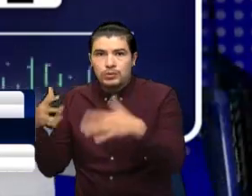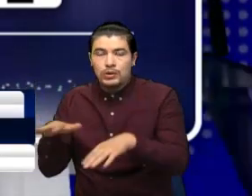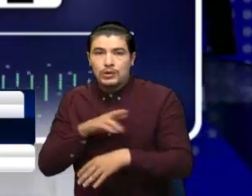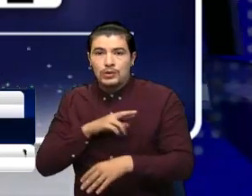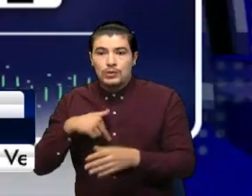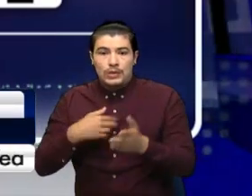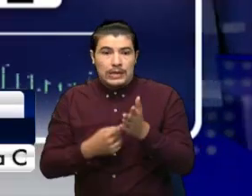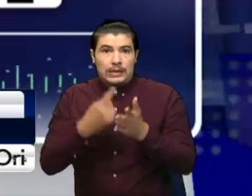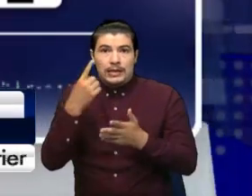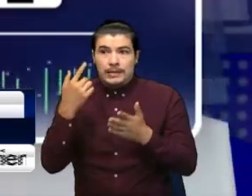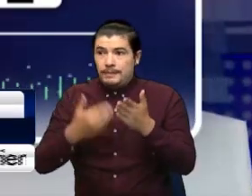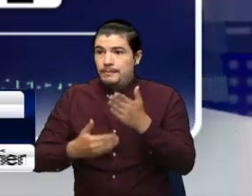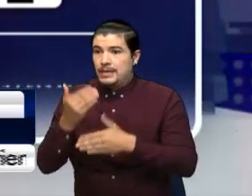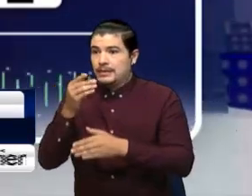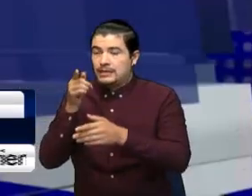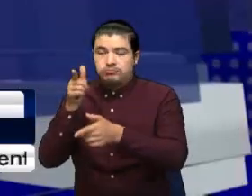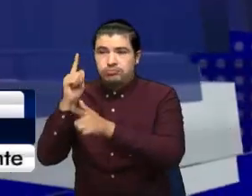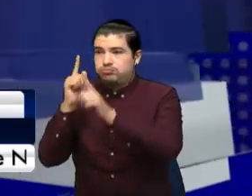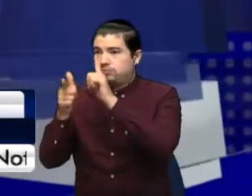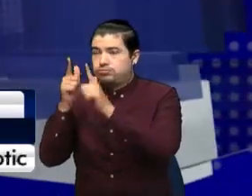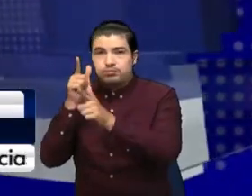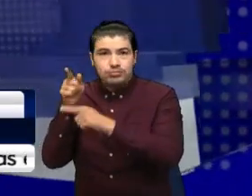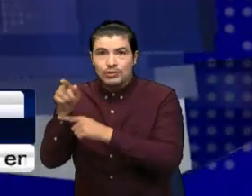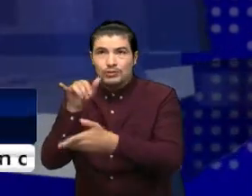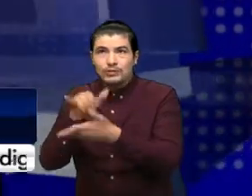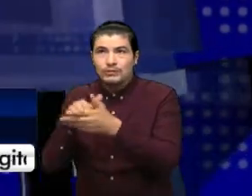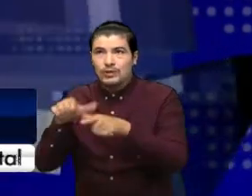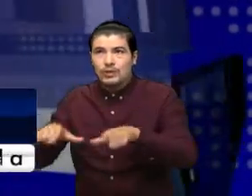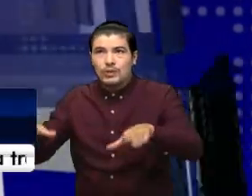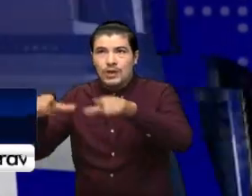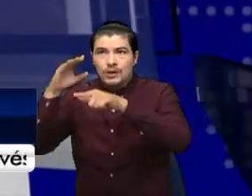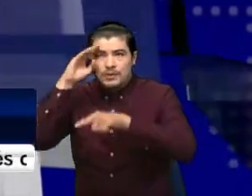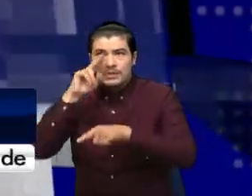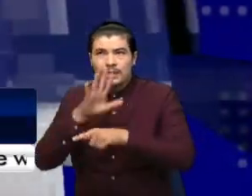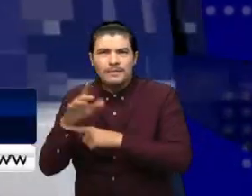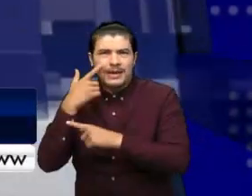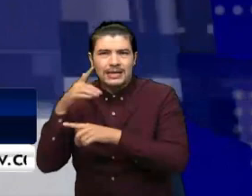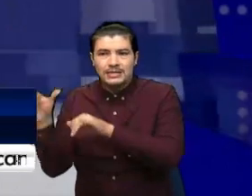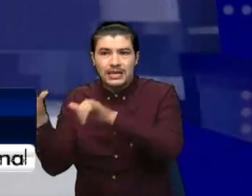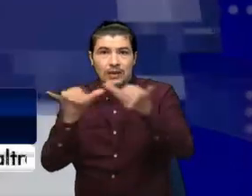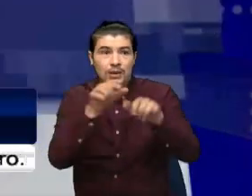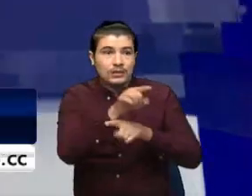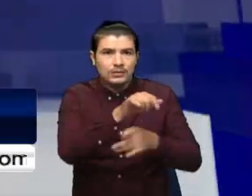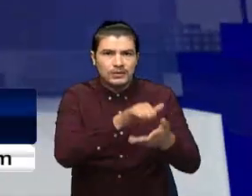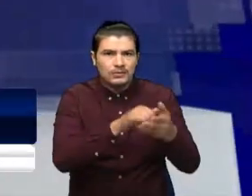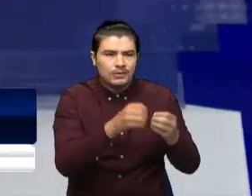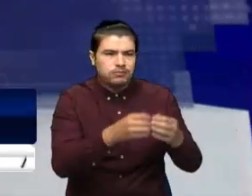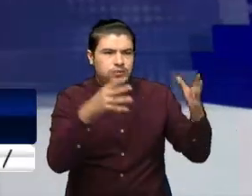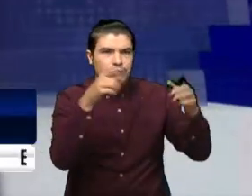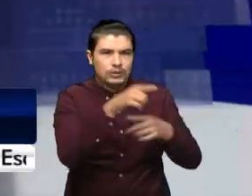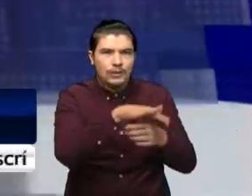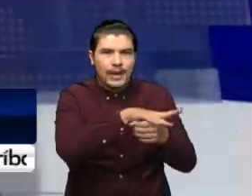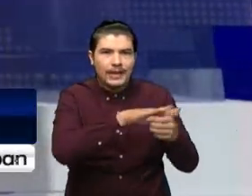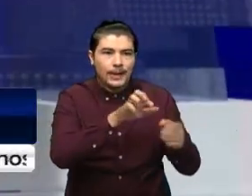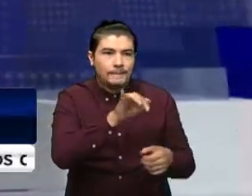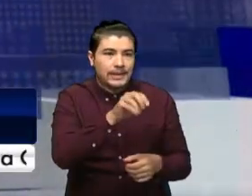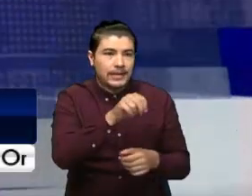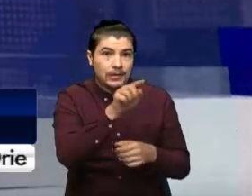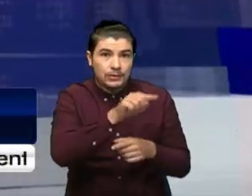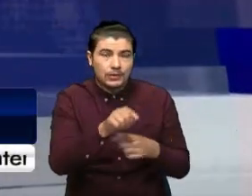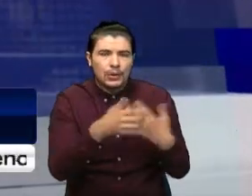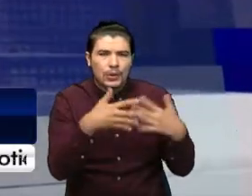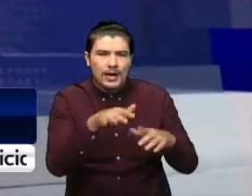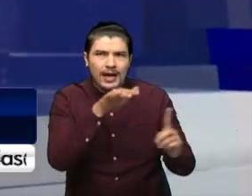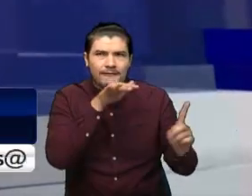Inmediatamente empieza un hostigamiento a la estación de policía. De manera casi simultánea, una explosión se presentó en el barrio Los Pinos, que dejó afectaciones